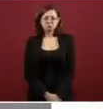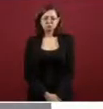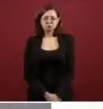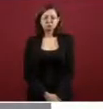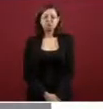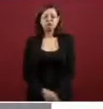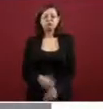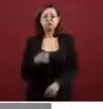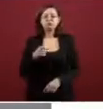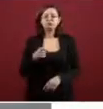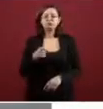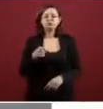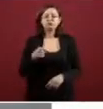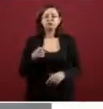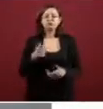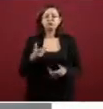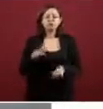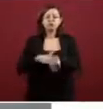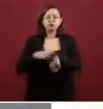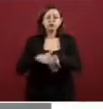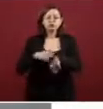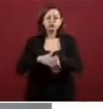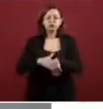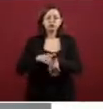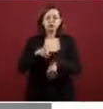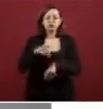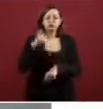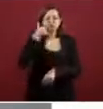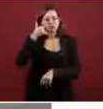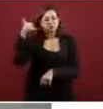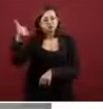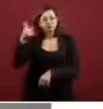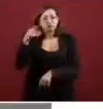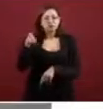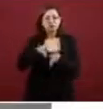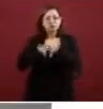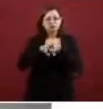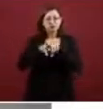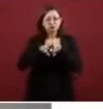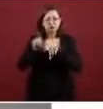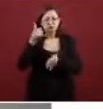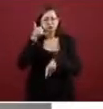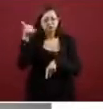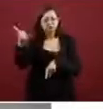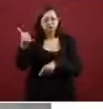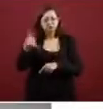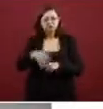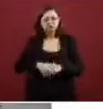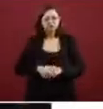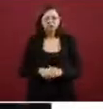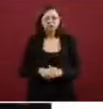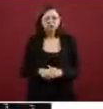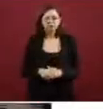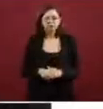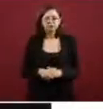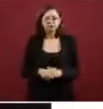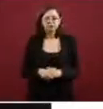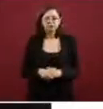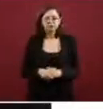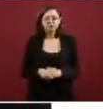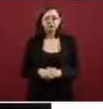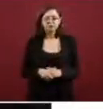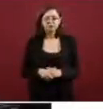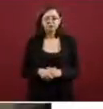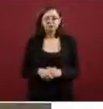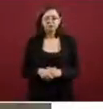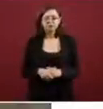Ahí es donde está haciendo la llamada. ¿Cuánto tienes gente adentro? No tengo. No me digas, oiga. Diles que paren todo. Ya. Ya estuvo. Un poquito más de